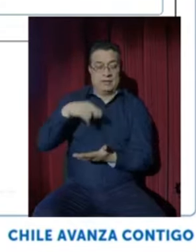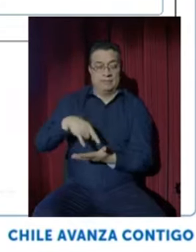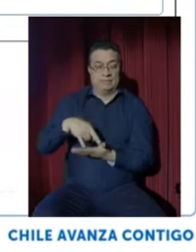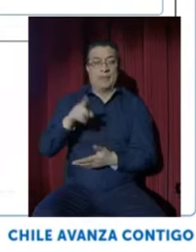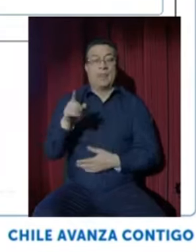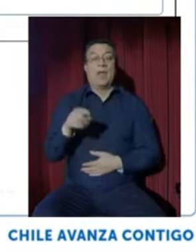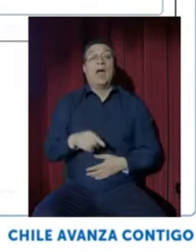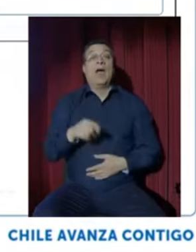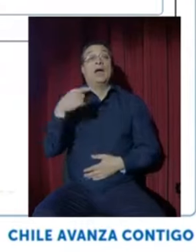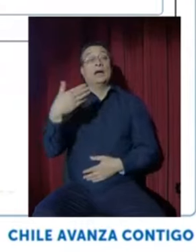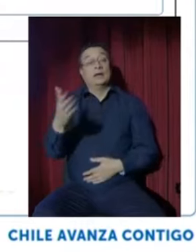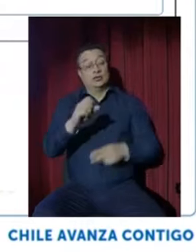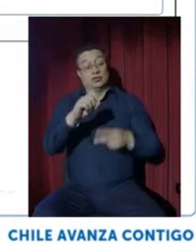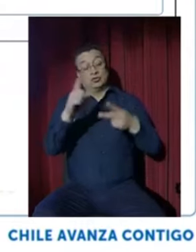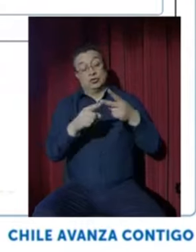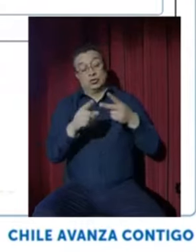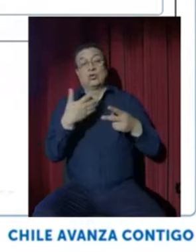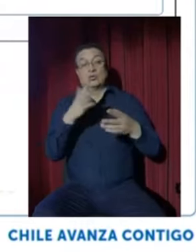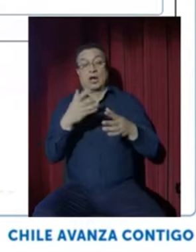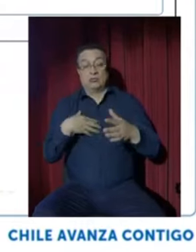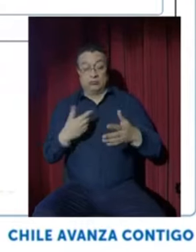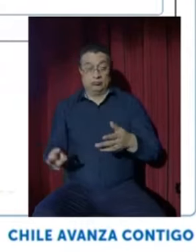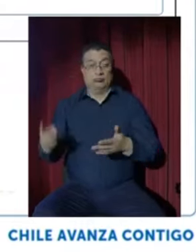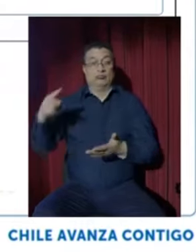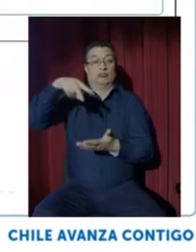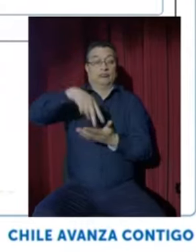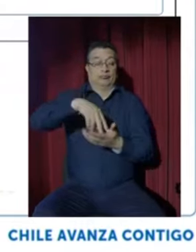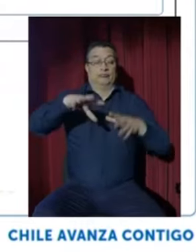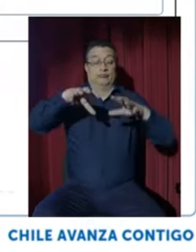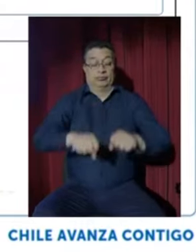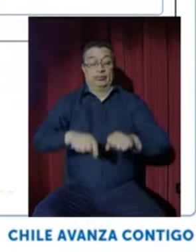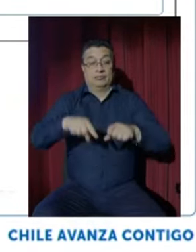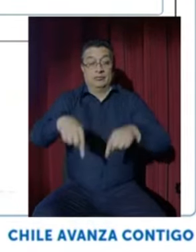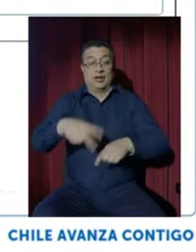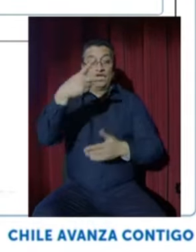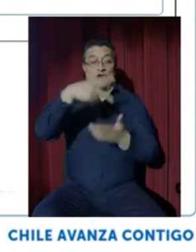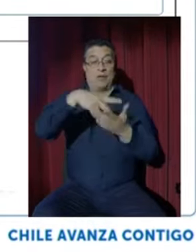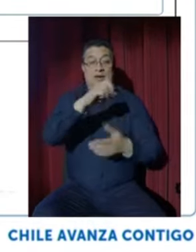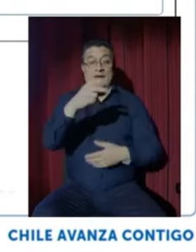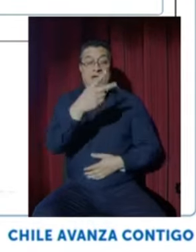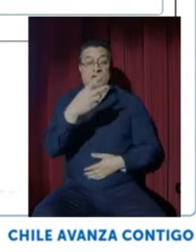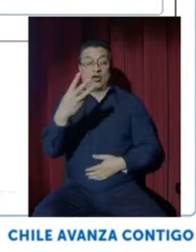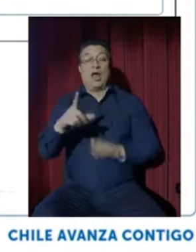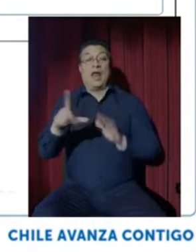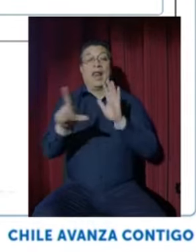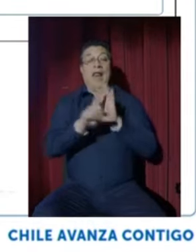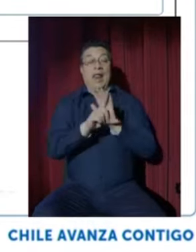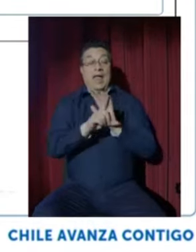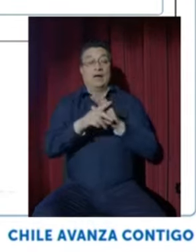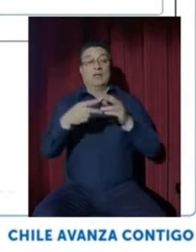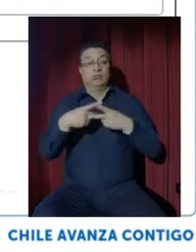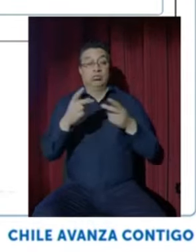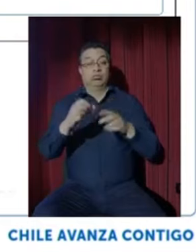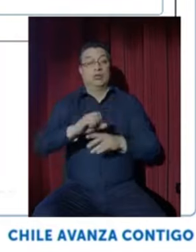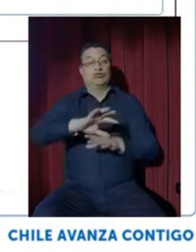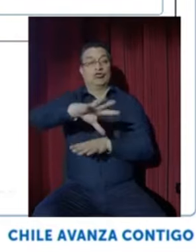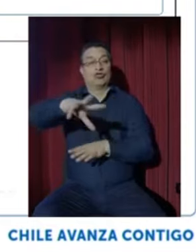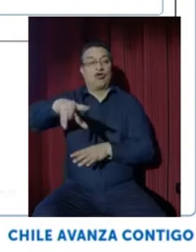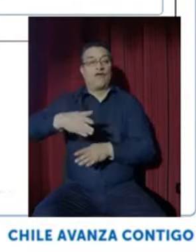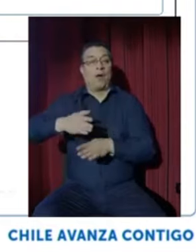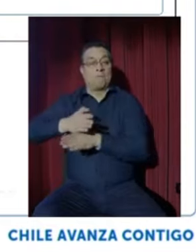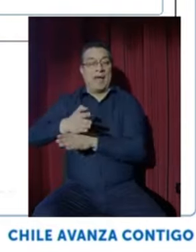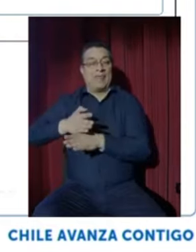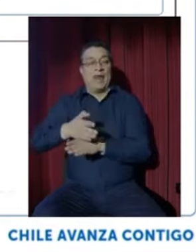eh Cuando asumimos también la administración el año 2022 se promulgó la ley de sustracción de madera tomamos unos